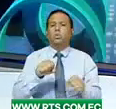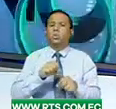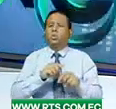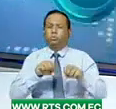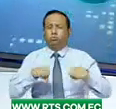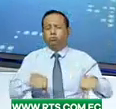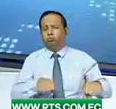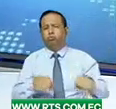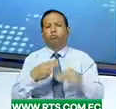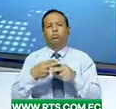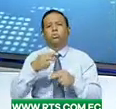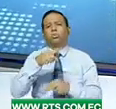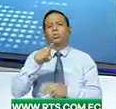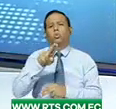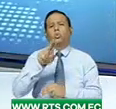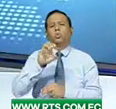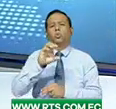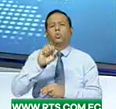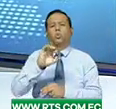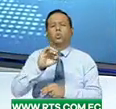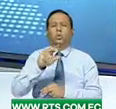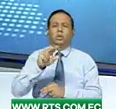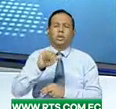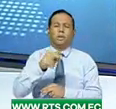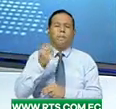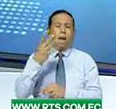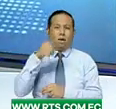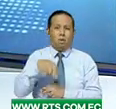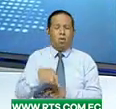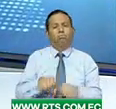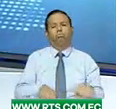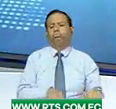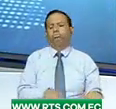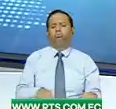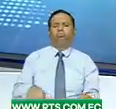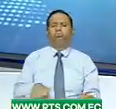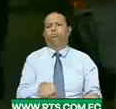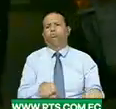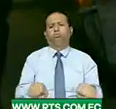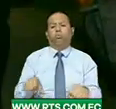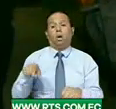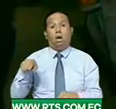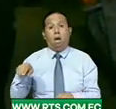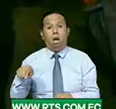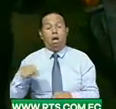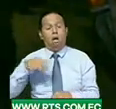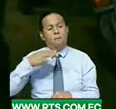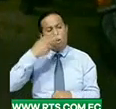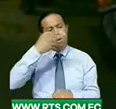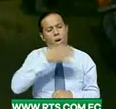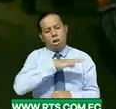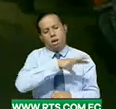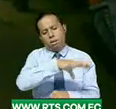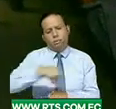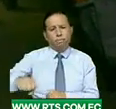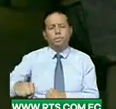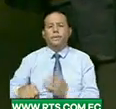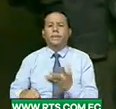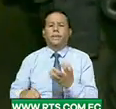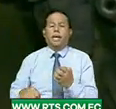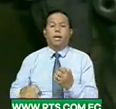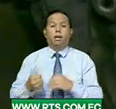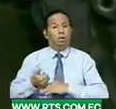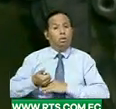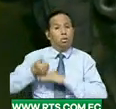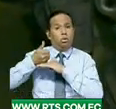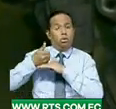Suzuki, color blanco, en el que se movilizaba la víctima, quien De acuerdo a lo que informan las autoridades,